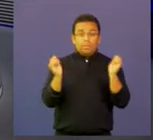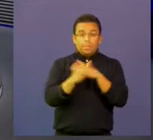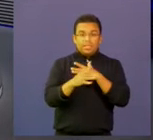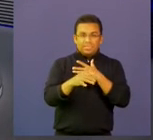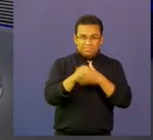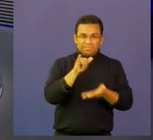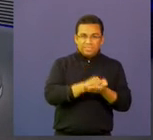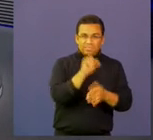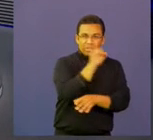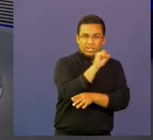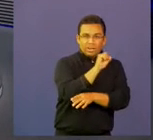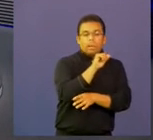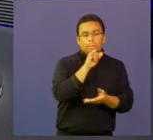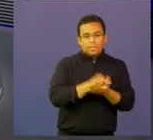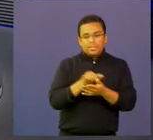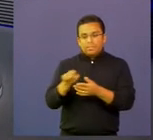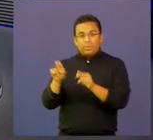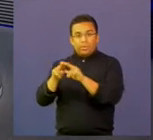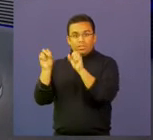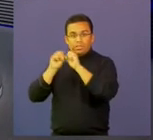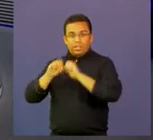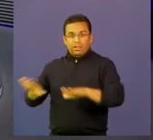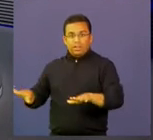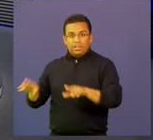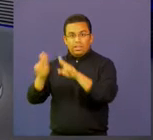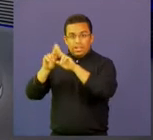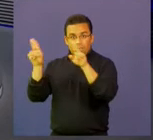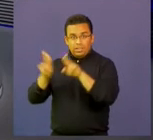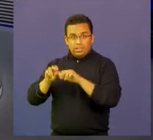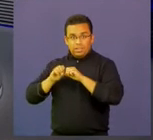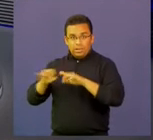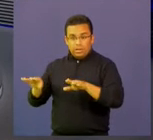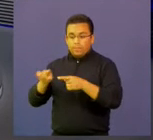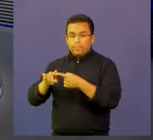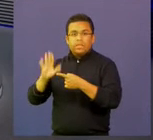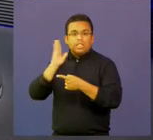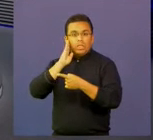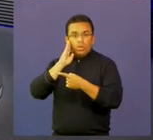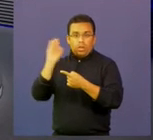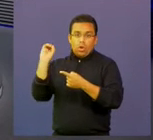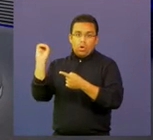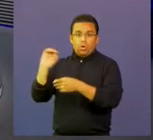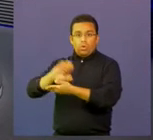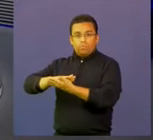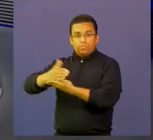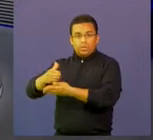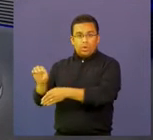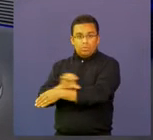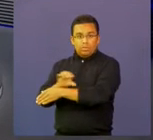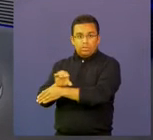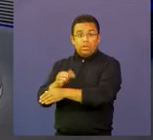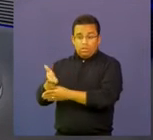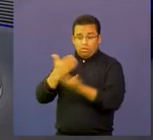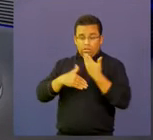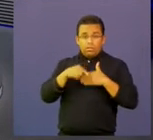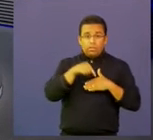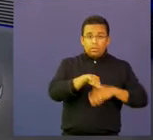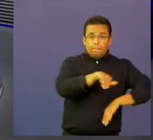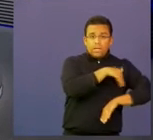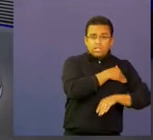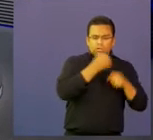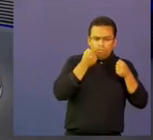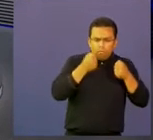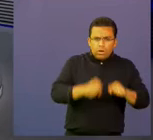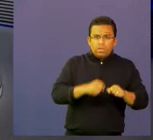vías? Internet y equipos celulares o computadores. Y ahí desde el Ministerio hemos venido haciendo un esfuerzo muy importante para que